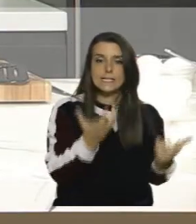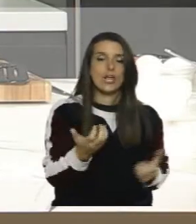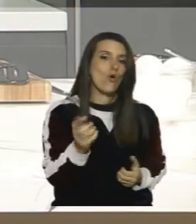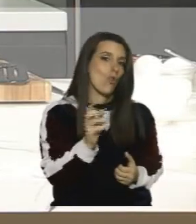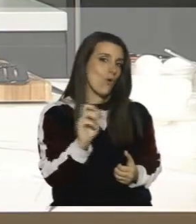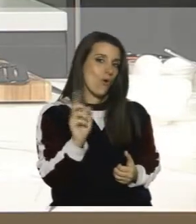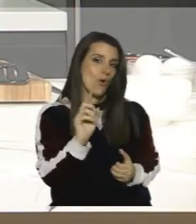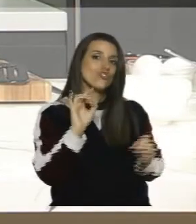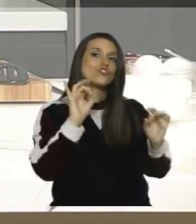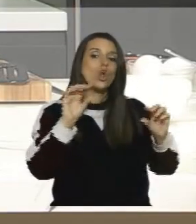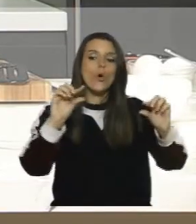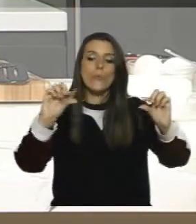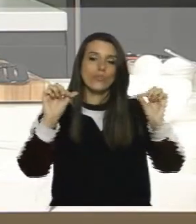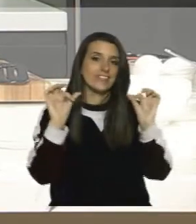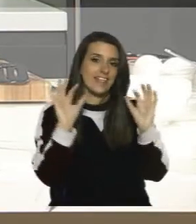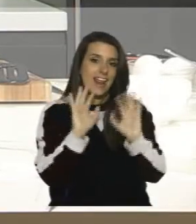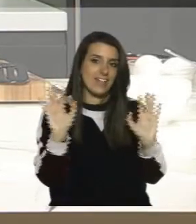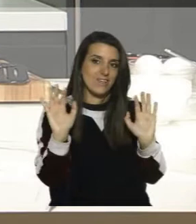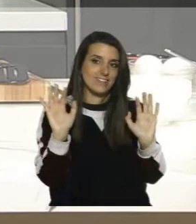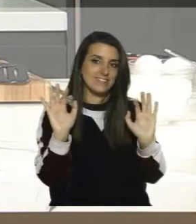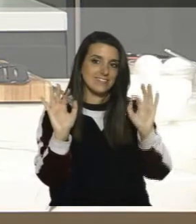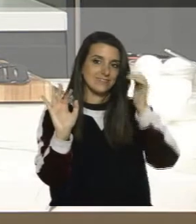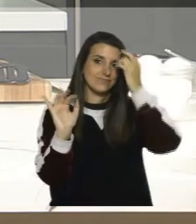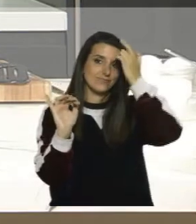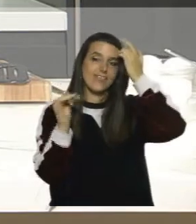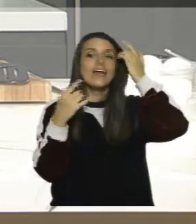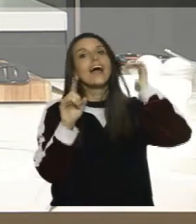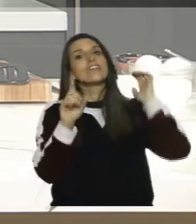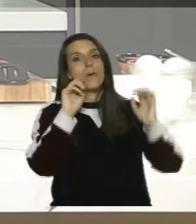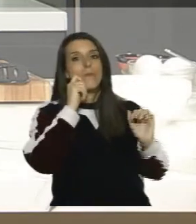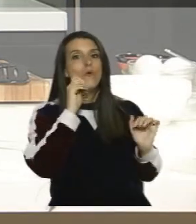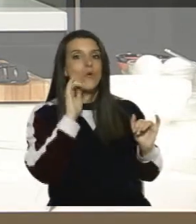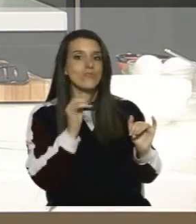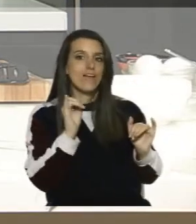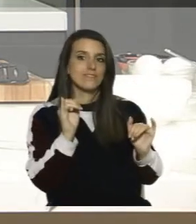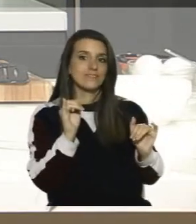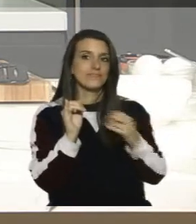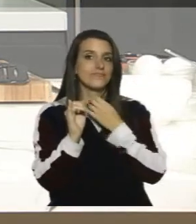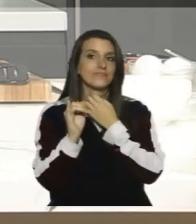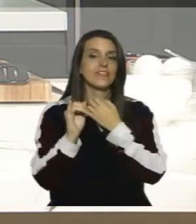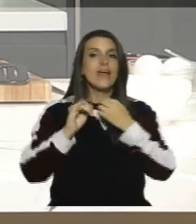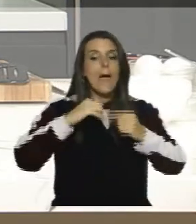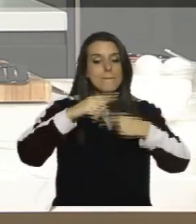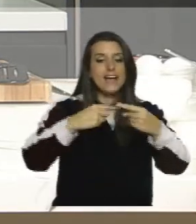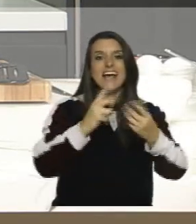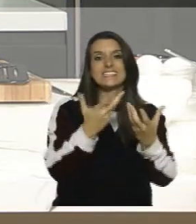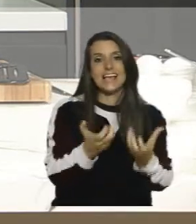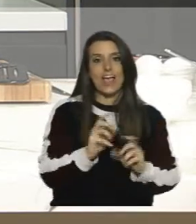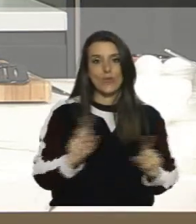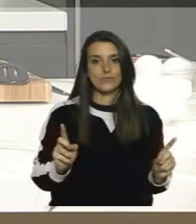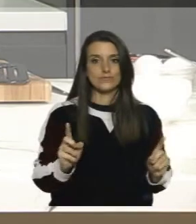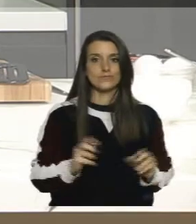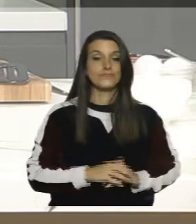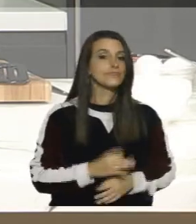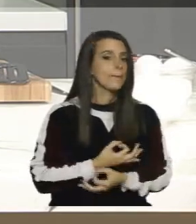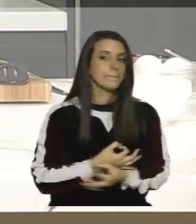¿no? Entonces está bueno para mandar al horno, conservar la humedad entre las capas para que la masa no esté seca. Perfecto. ¿Está bien?